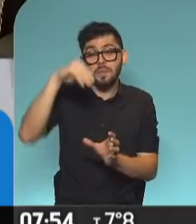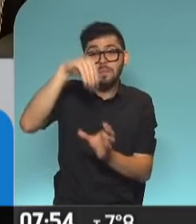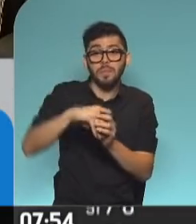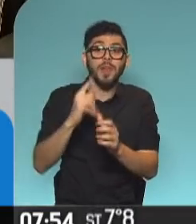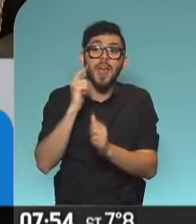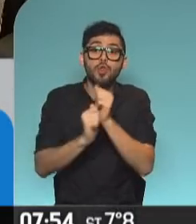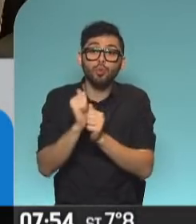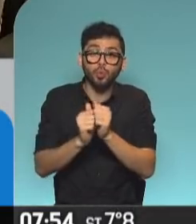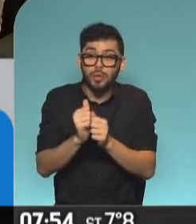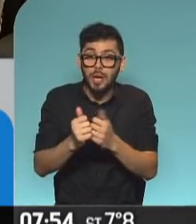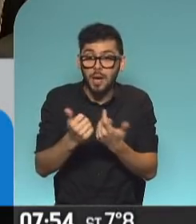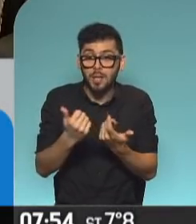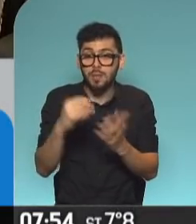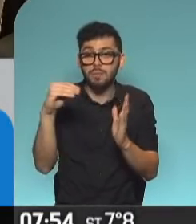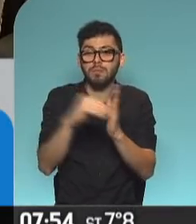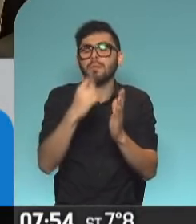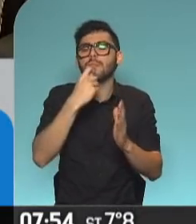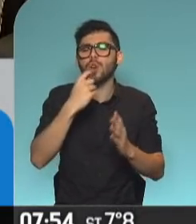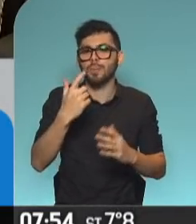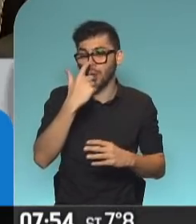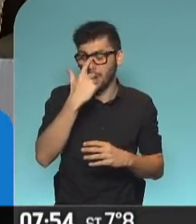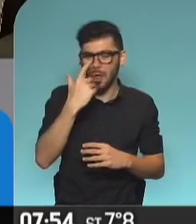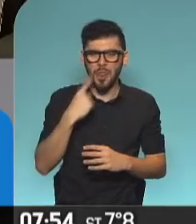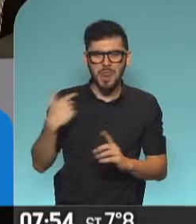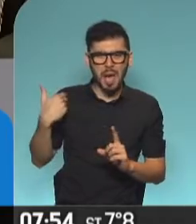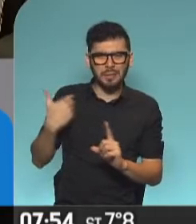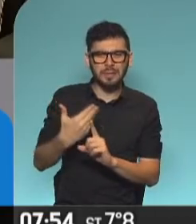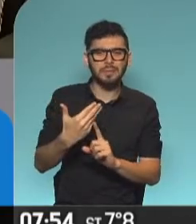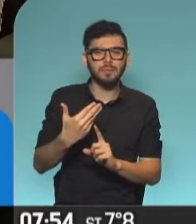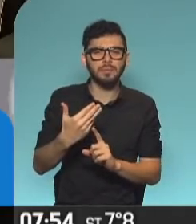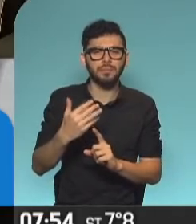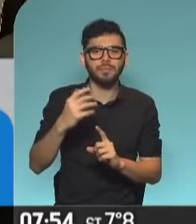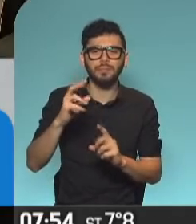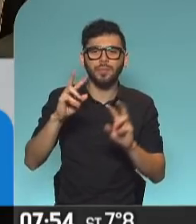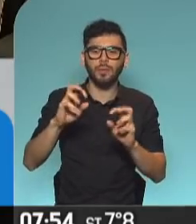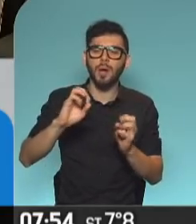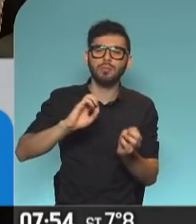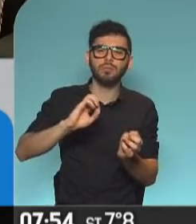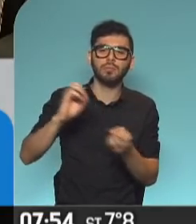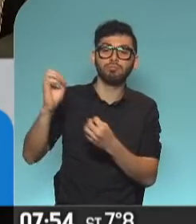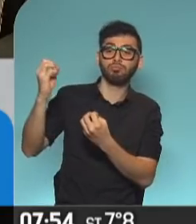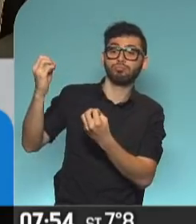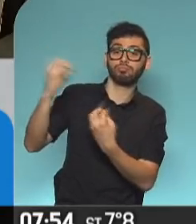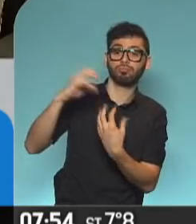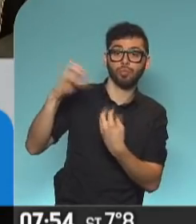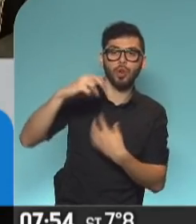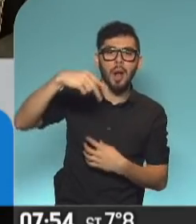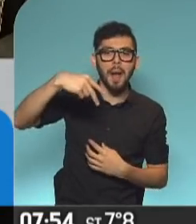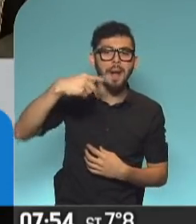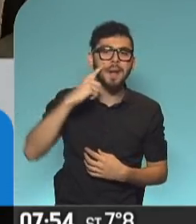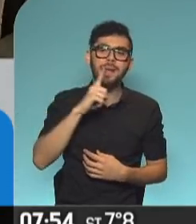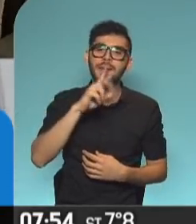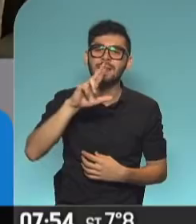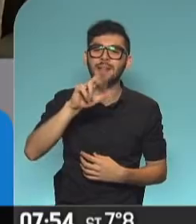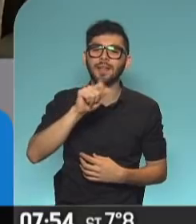como por ejemplo es muy notorio por estos días lo que significa la importación y la utilización en la industria del nitrato de amonio por el